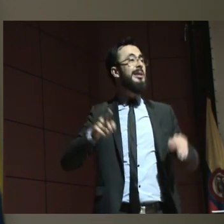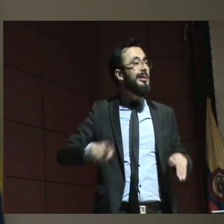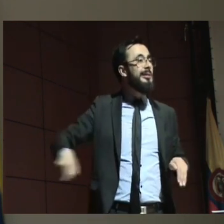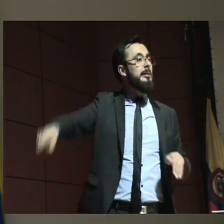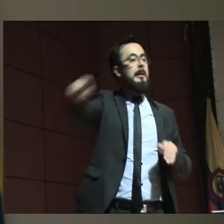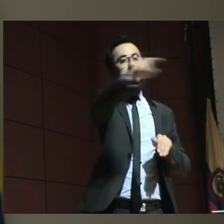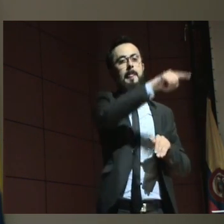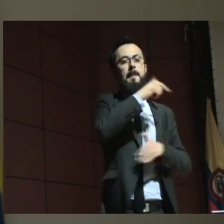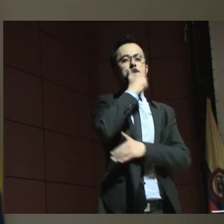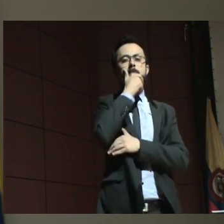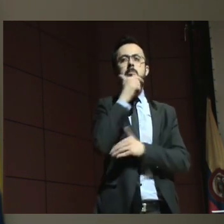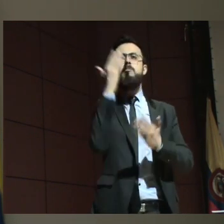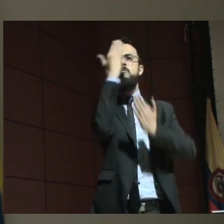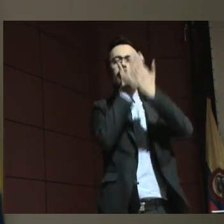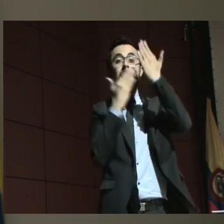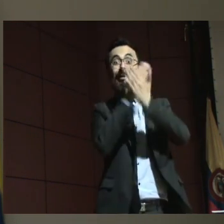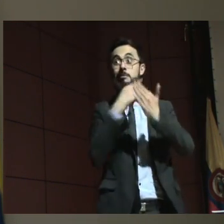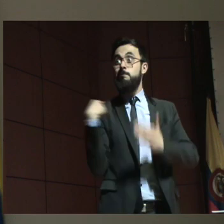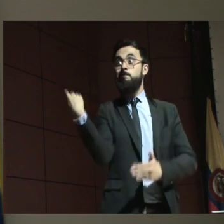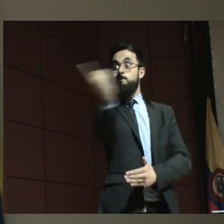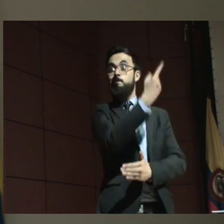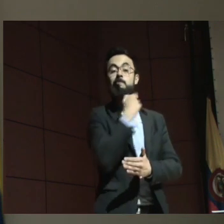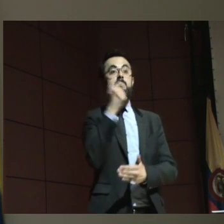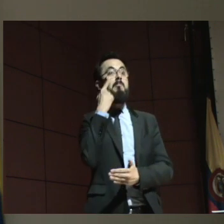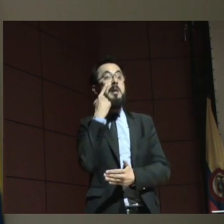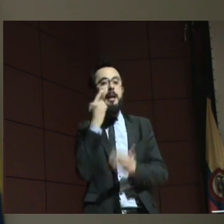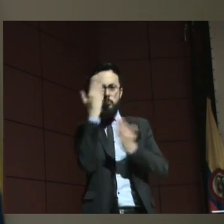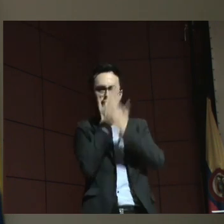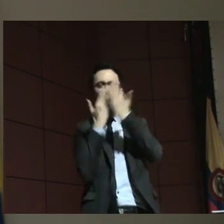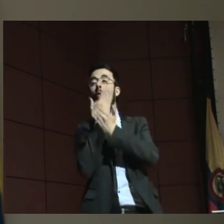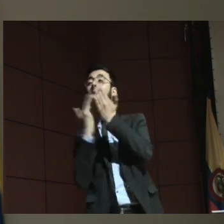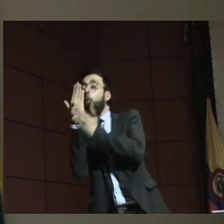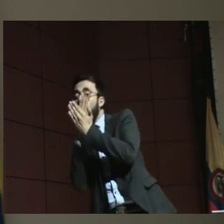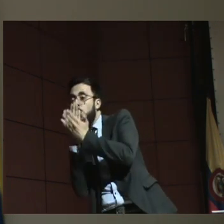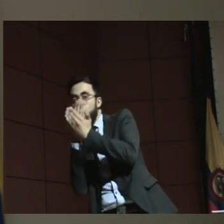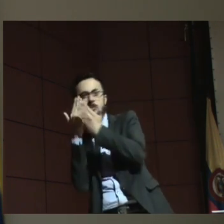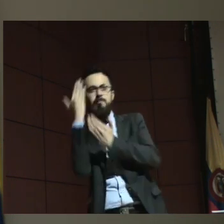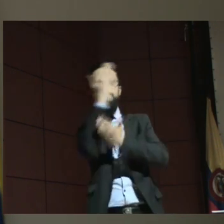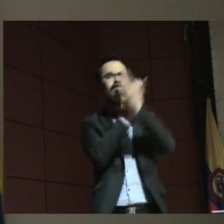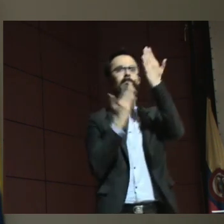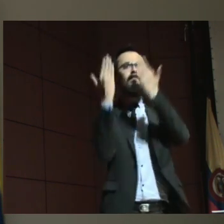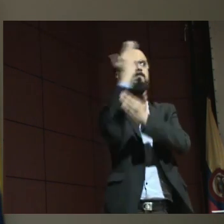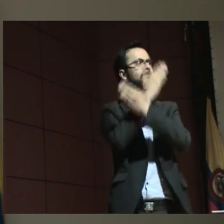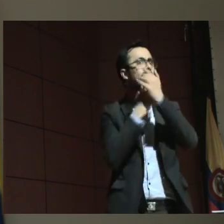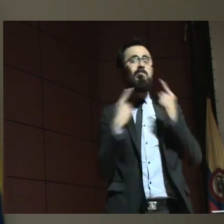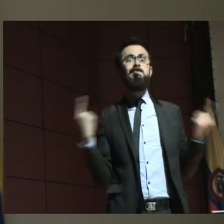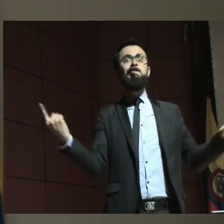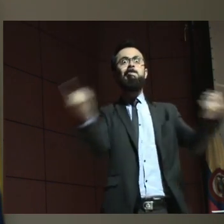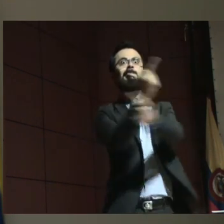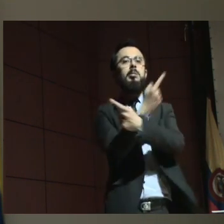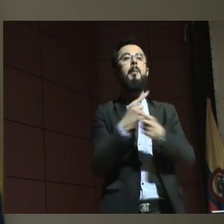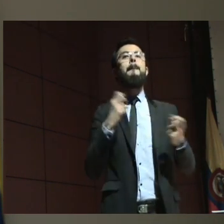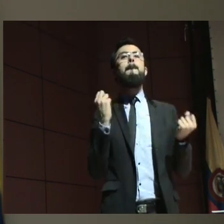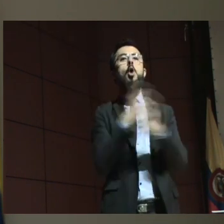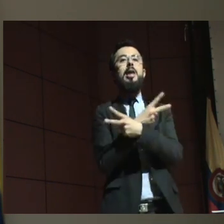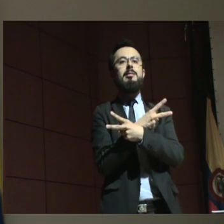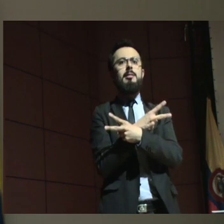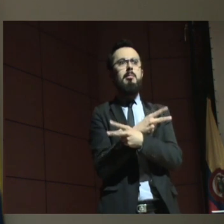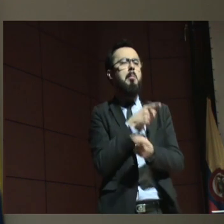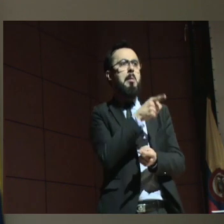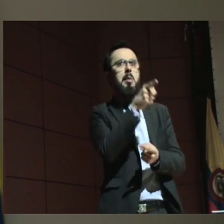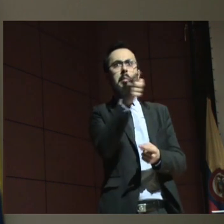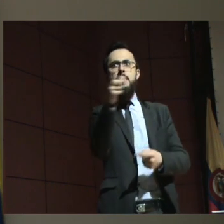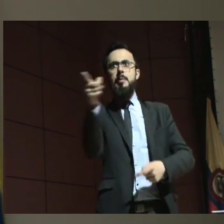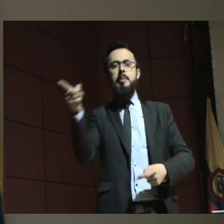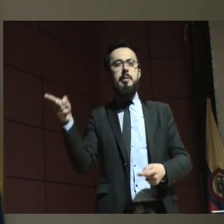la luz de todas las violencias que hay en una situación en particular. Porque por supuesto, la discriminación